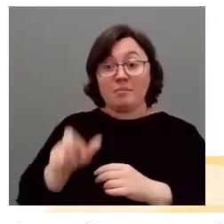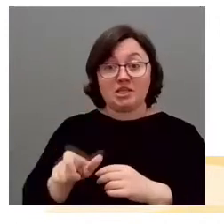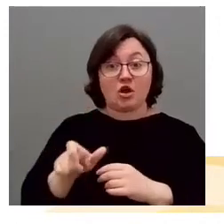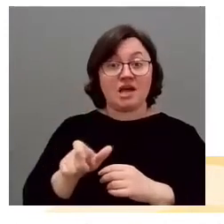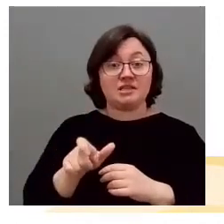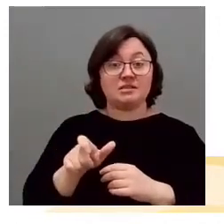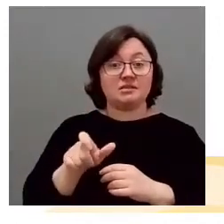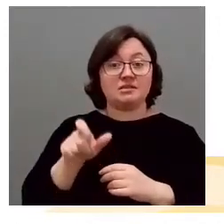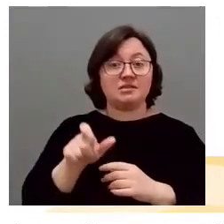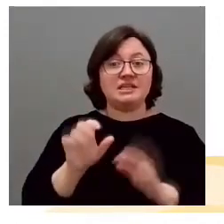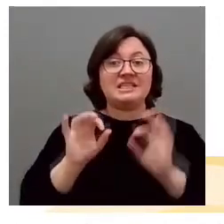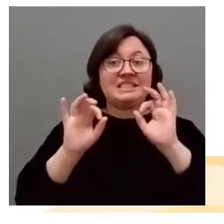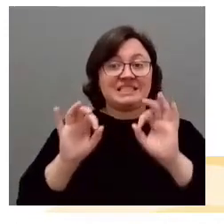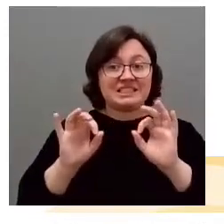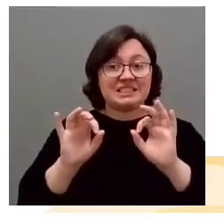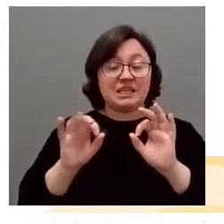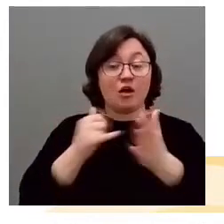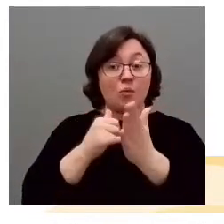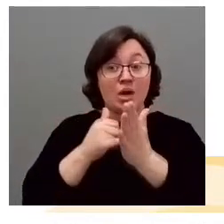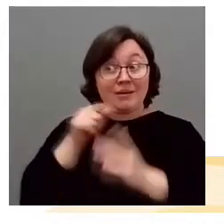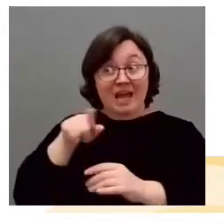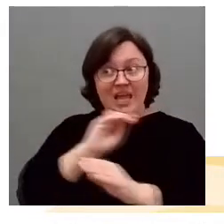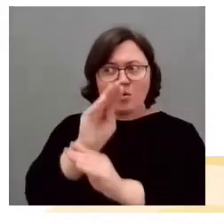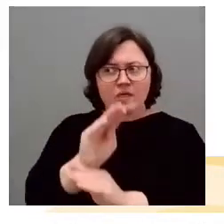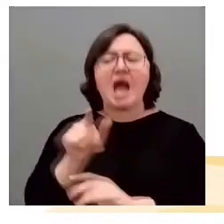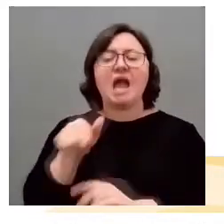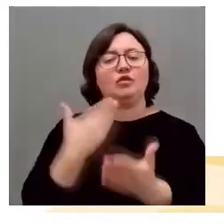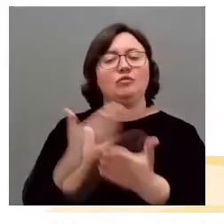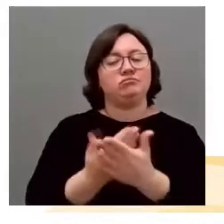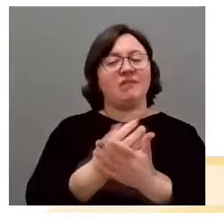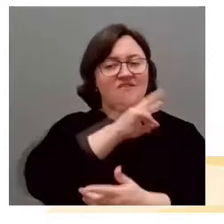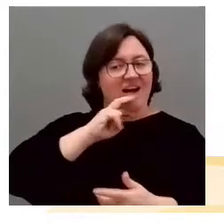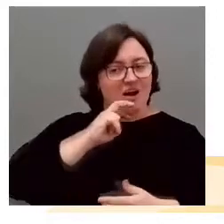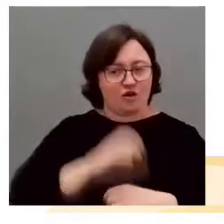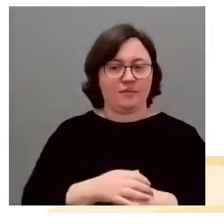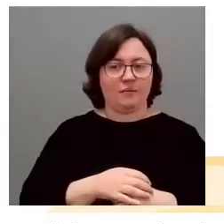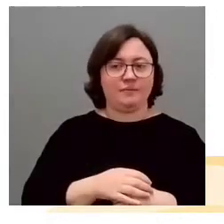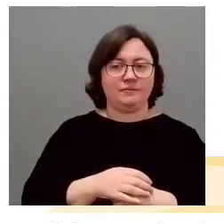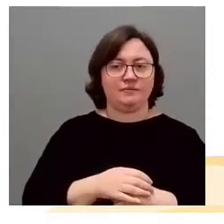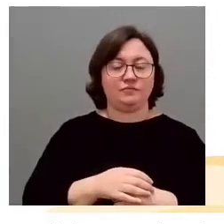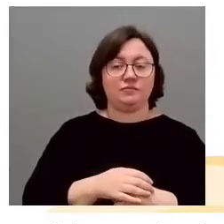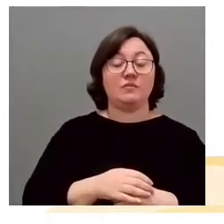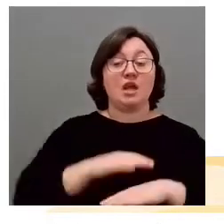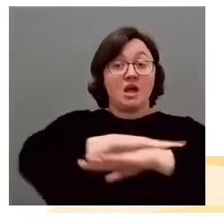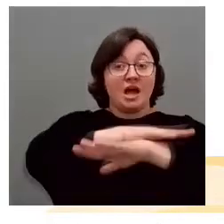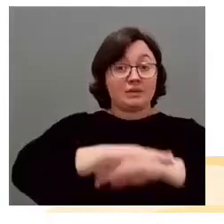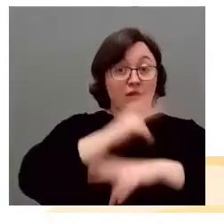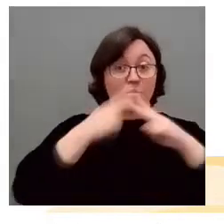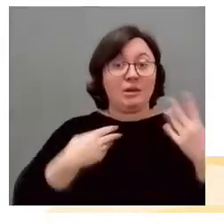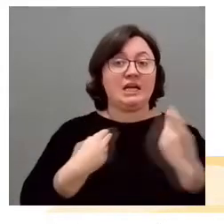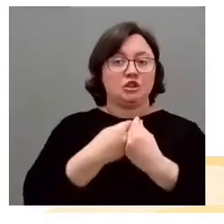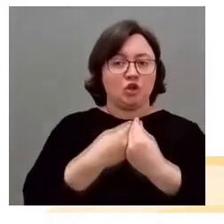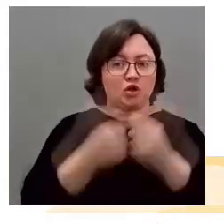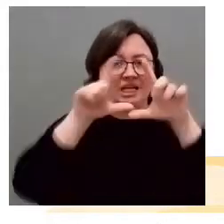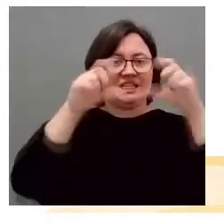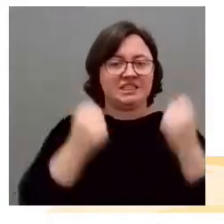personas y especial atención a las más vulnerables. Confiamos en ir de la mano de las administraciones, instituciones